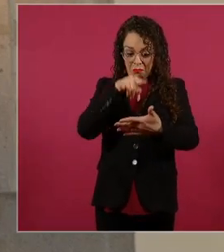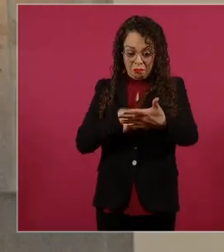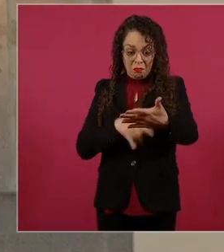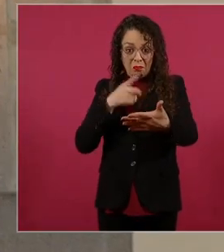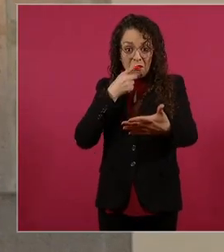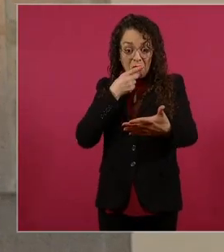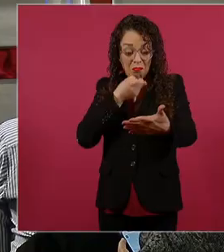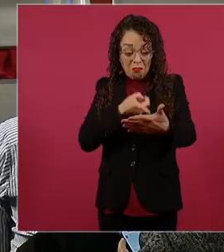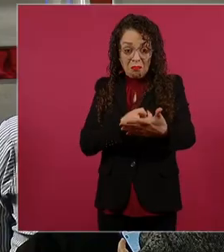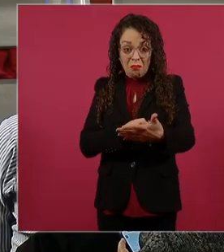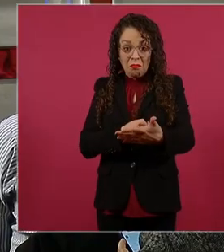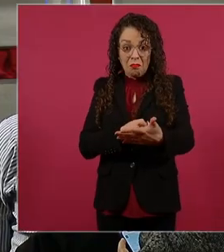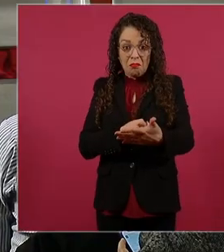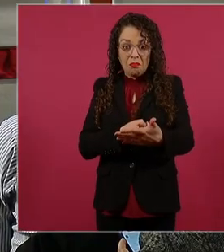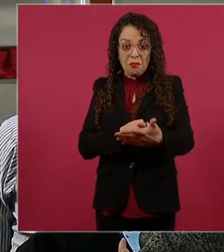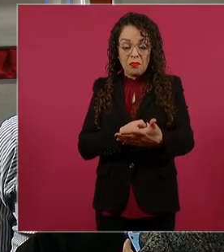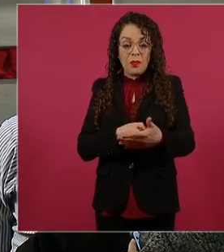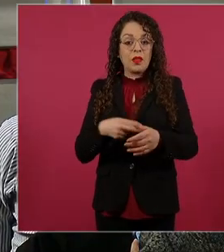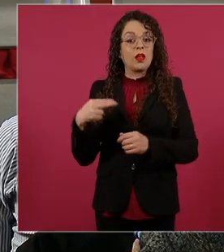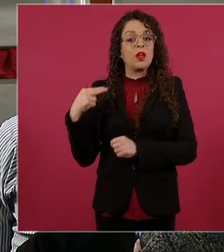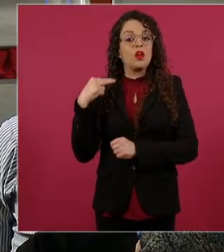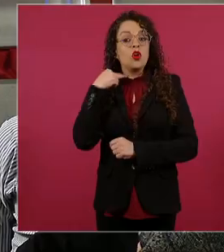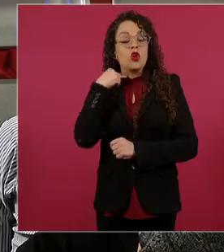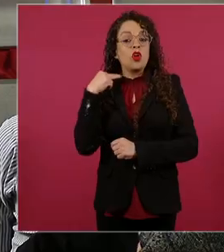seis notarías